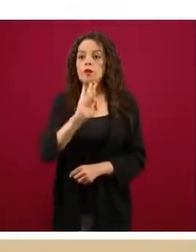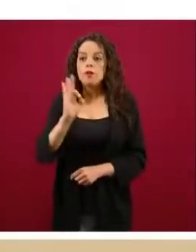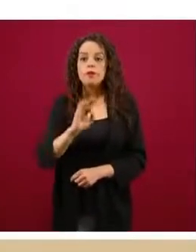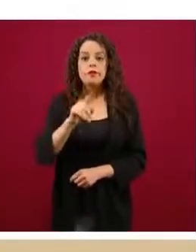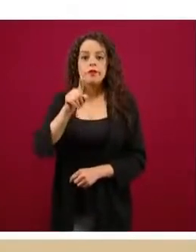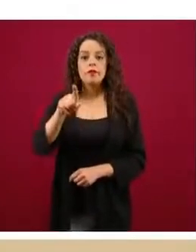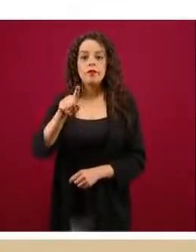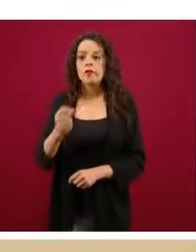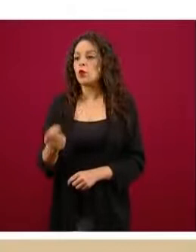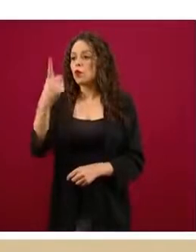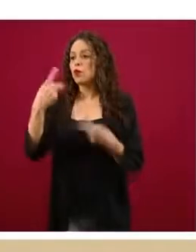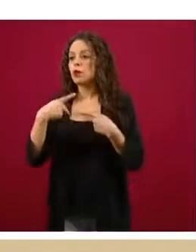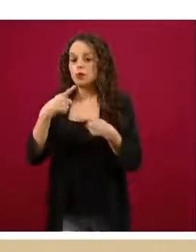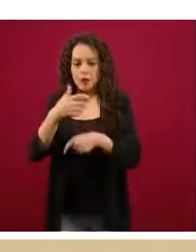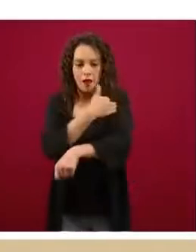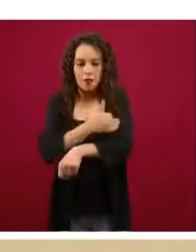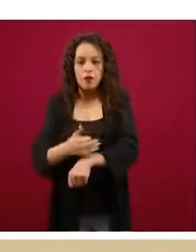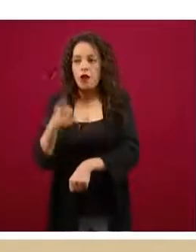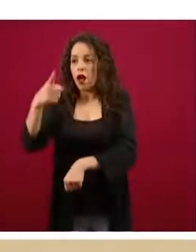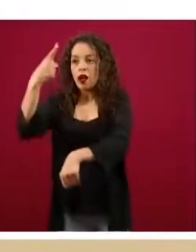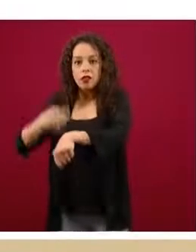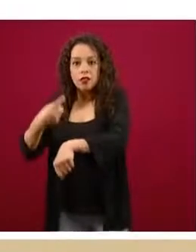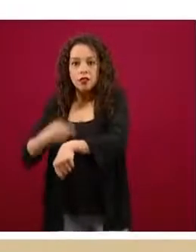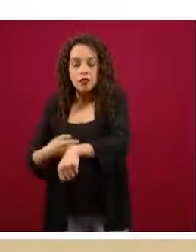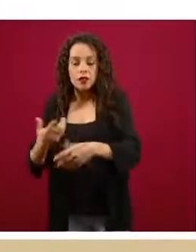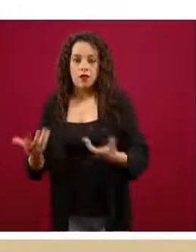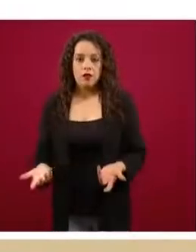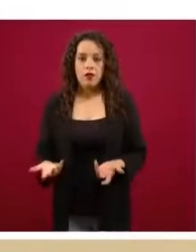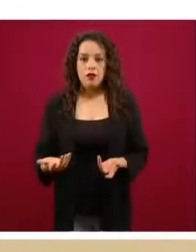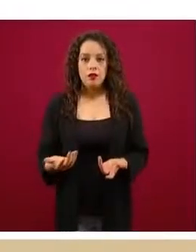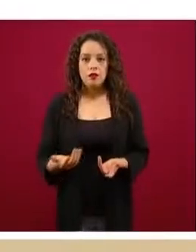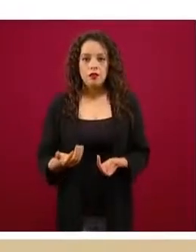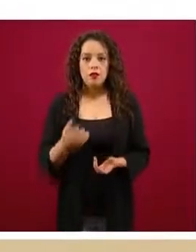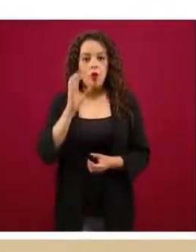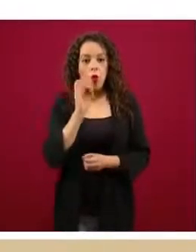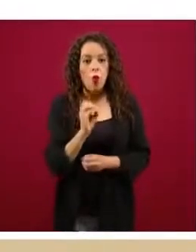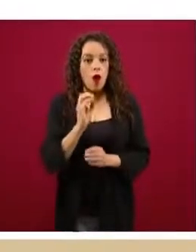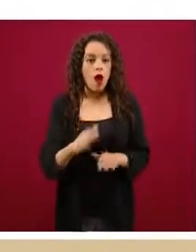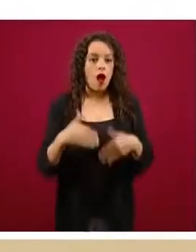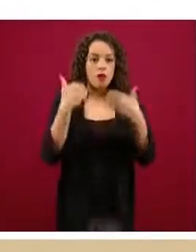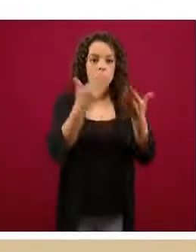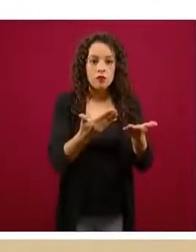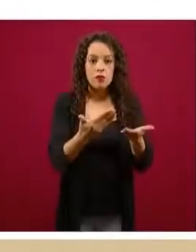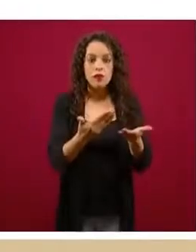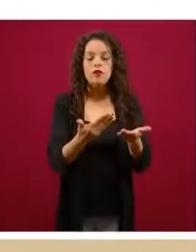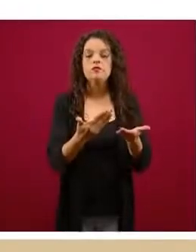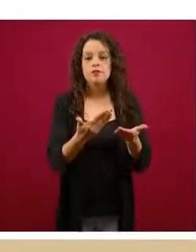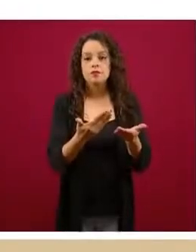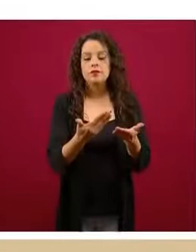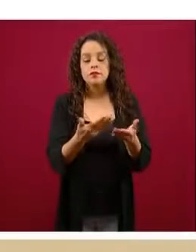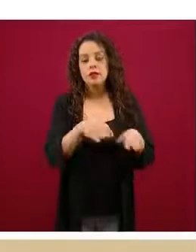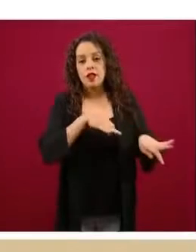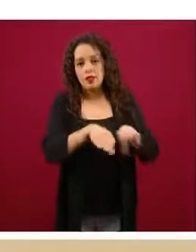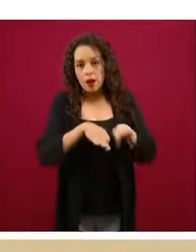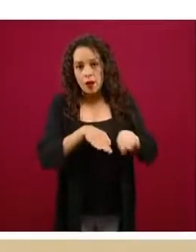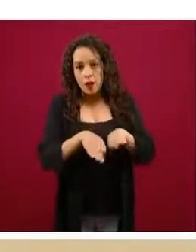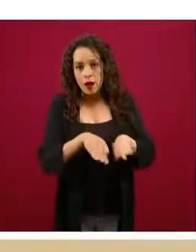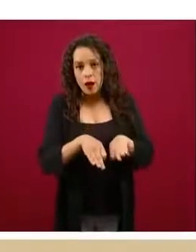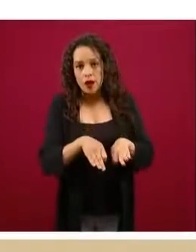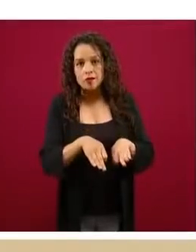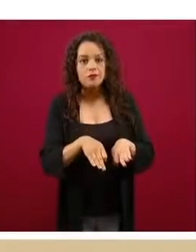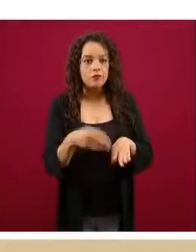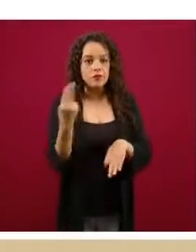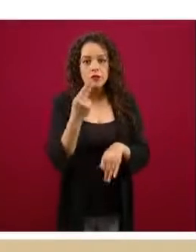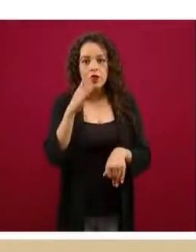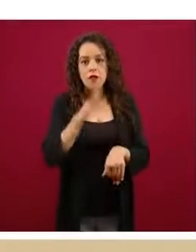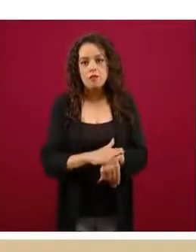que tomar estas medidas, trabajos fuera del hogar cuando somos cuidadores primarios y entonces ahora tenemos que tener más